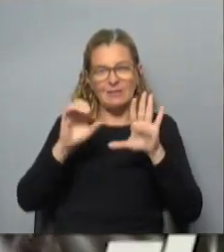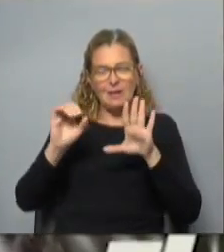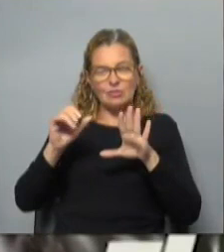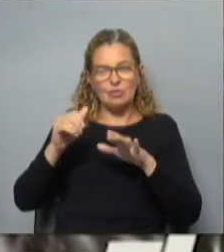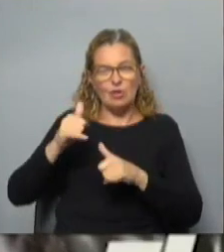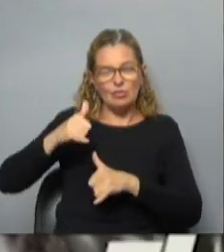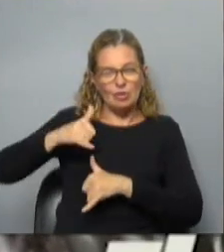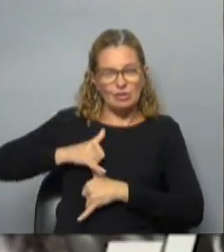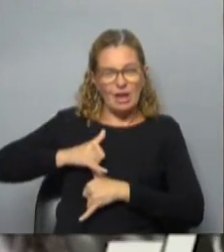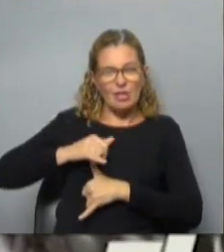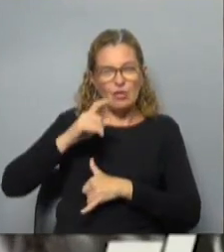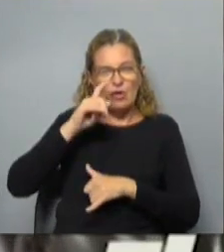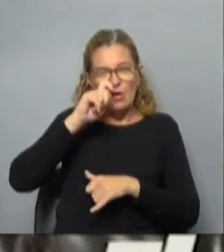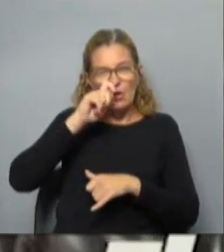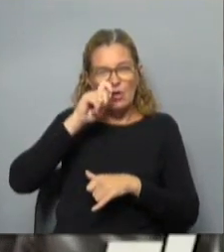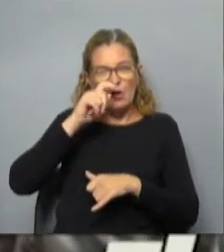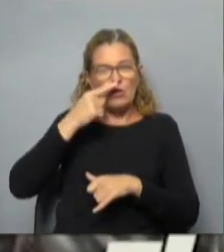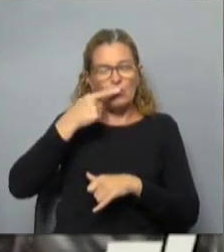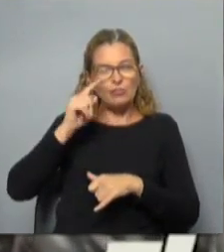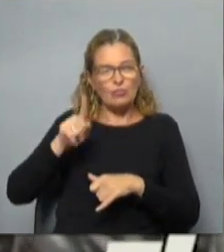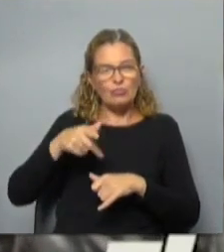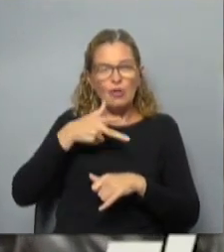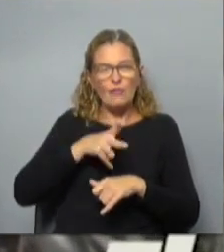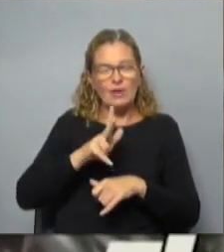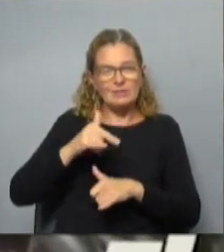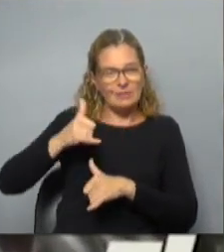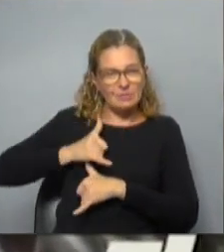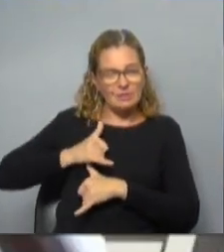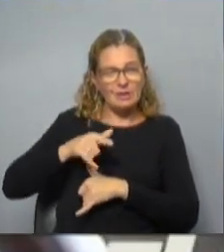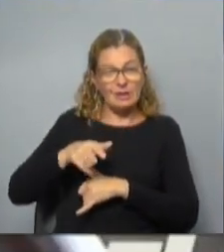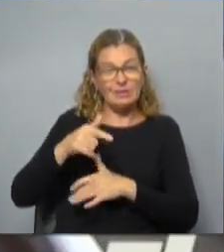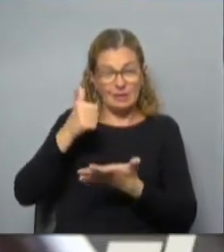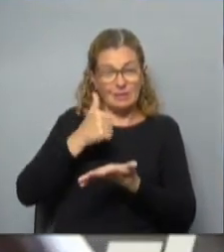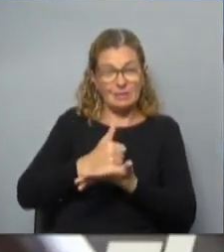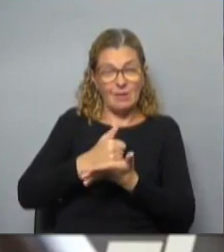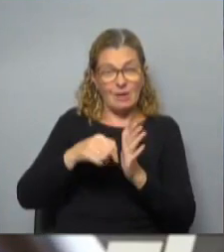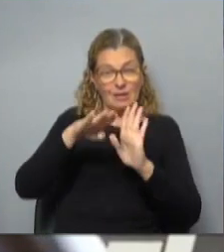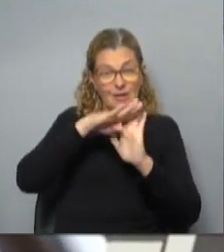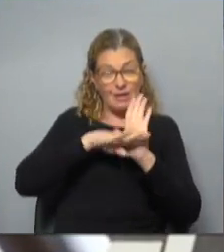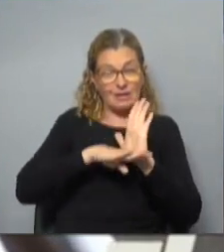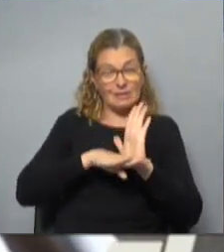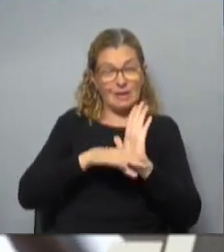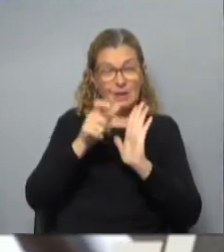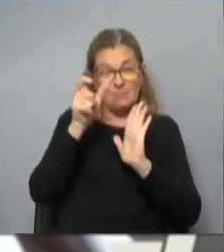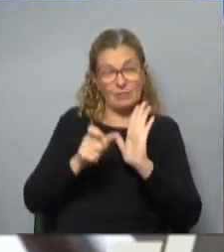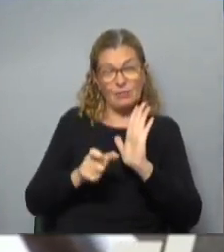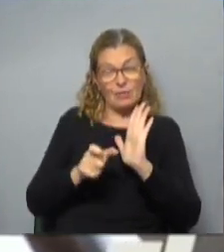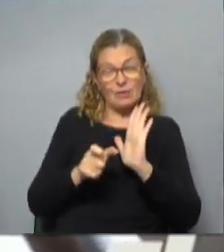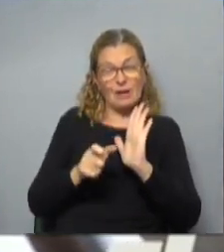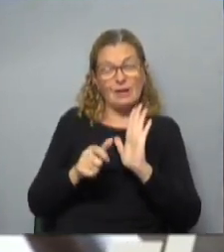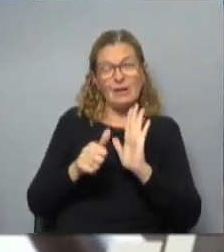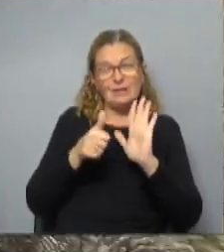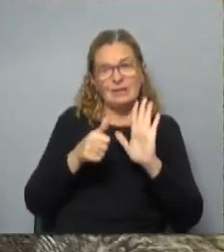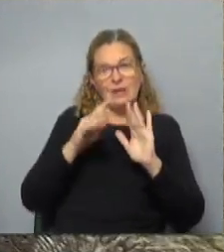desde nombre y apellidos a fecha de nacimiento y rango militar que actuaron en mucha lista que corresponde a los integrantes de la sexagésimo